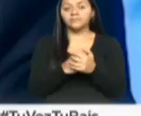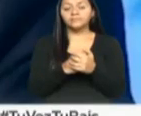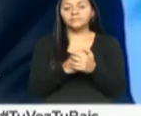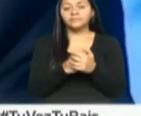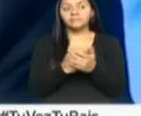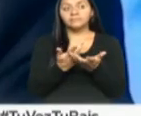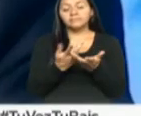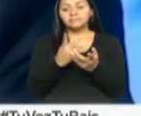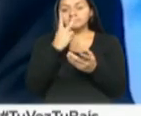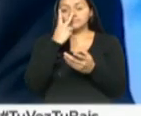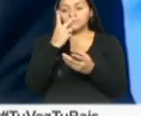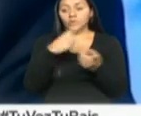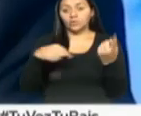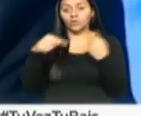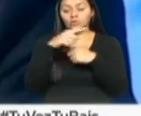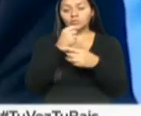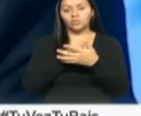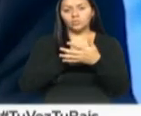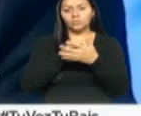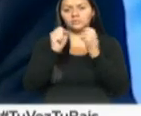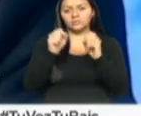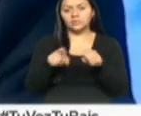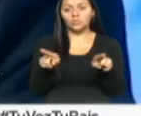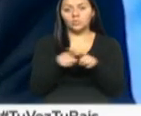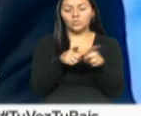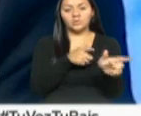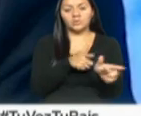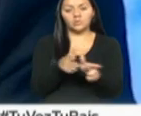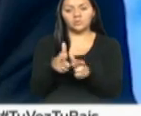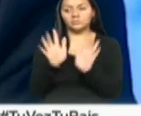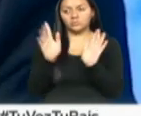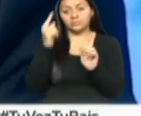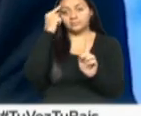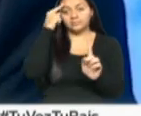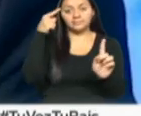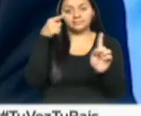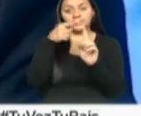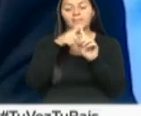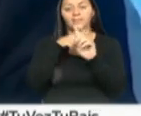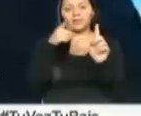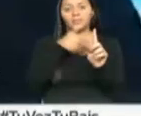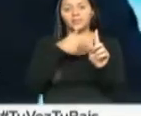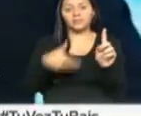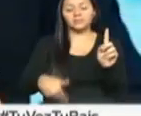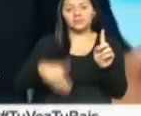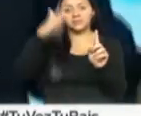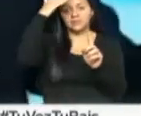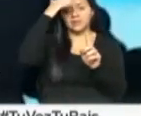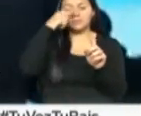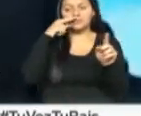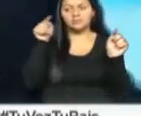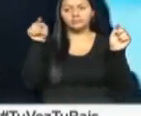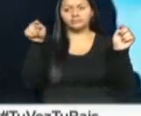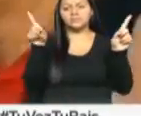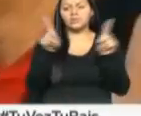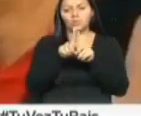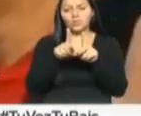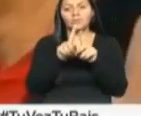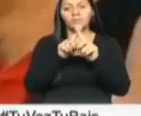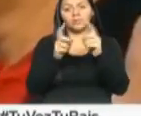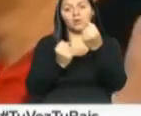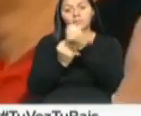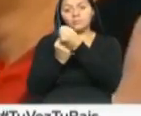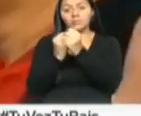que tenemos algo en común, es decir, la lucha contra el terrorismo internacional, y el hecho de que el presidente Trump se haya fijado esa meta es lo correcto. Así que apoyaremos